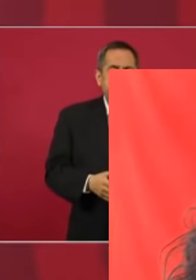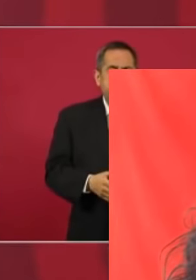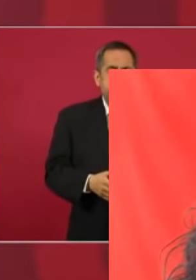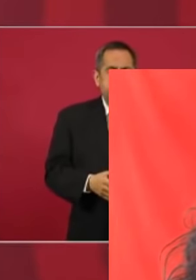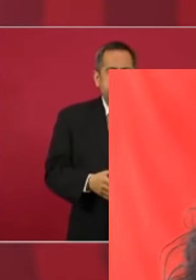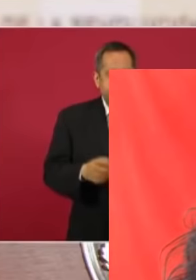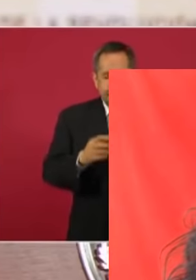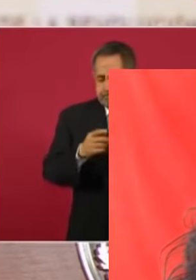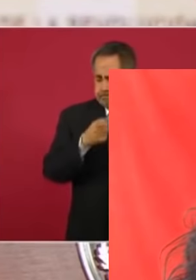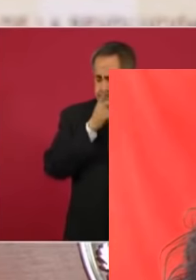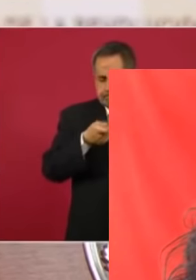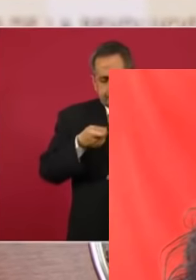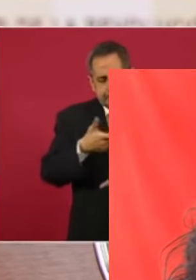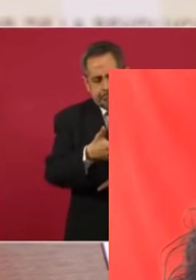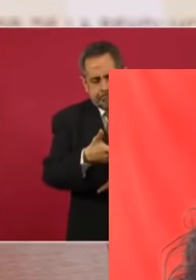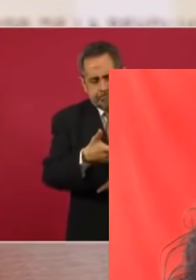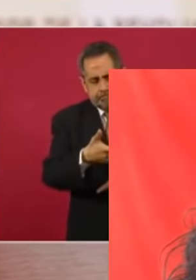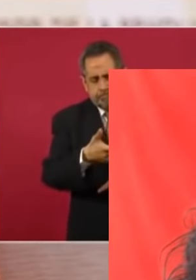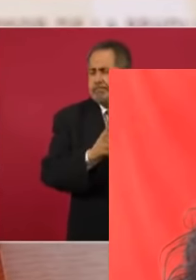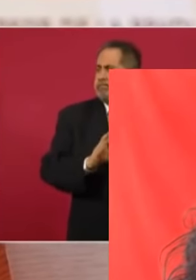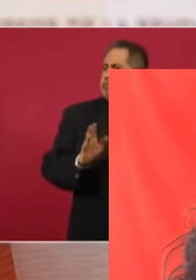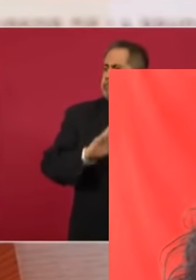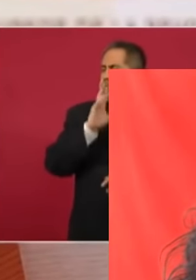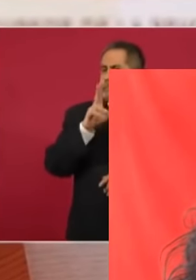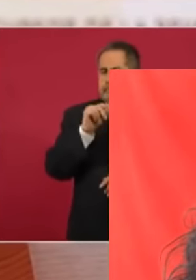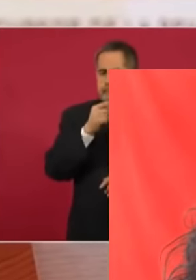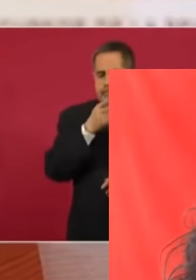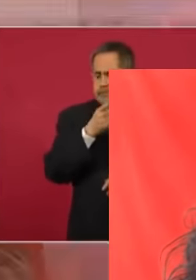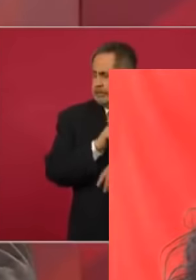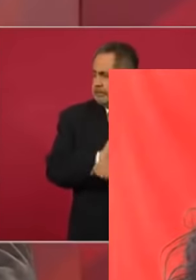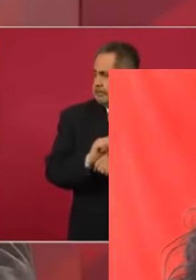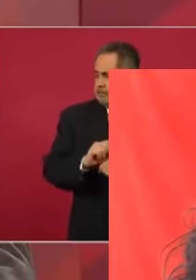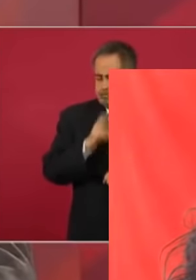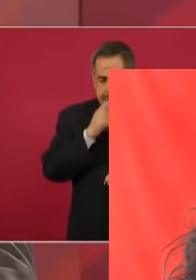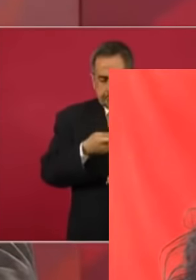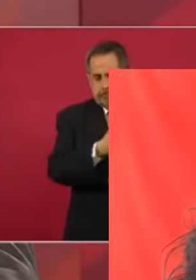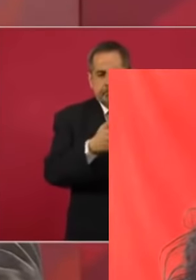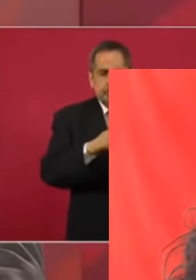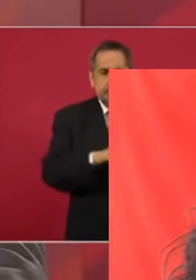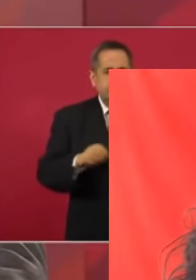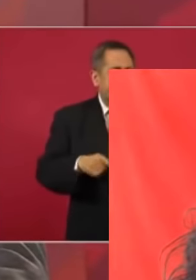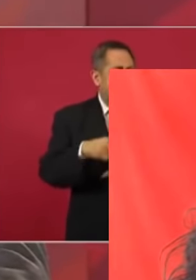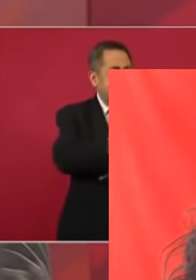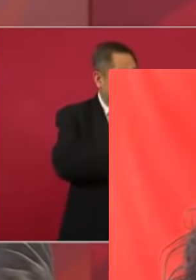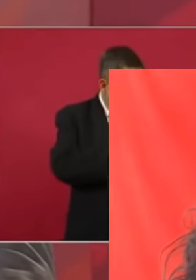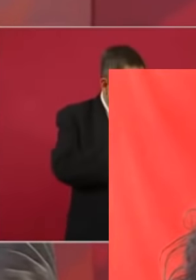no la voy a usar. Bueno, algo más suave, como golpeadores,